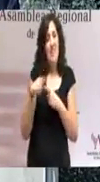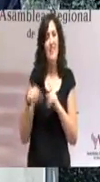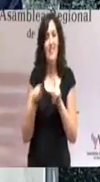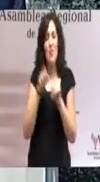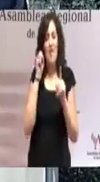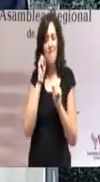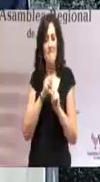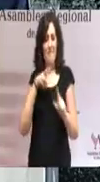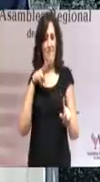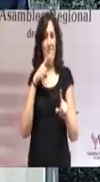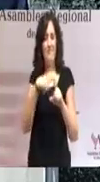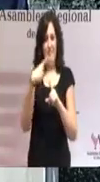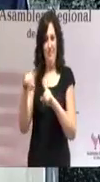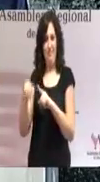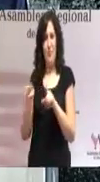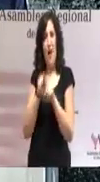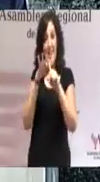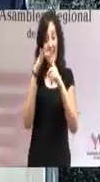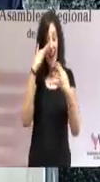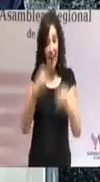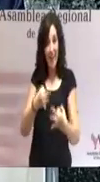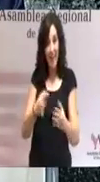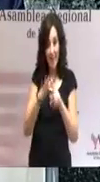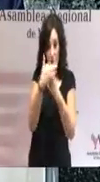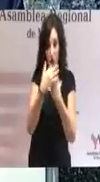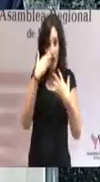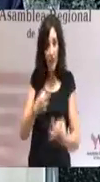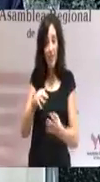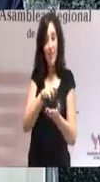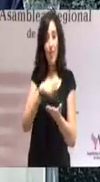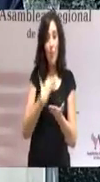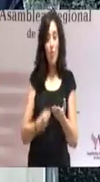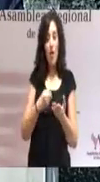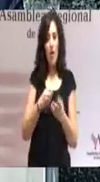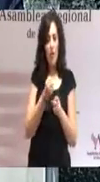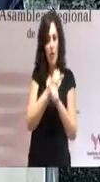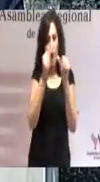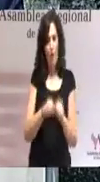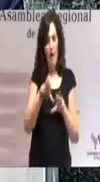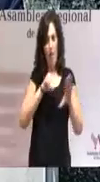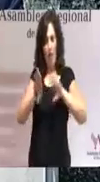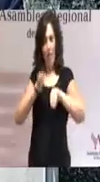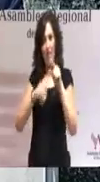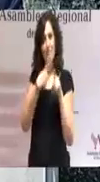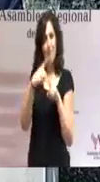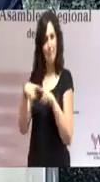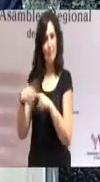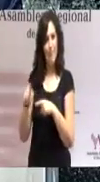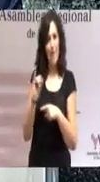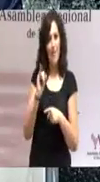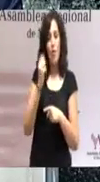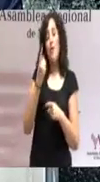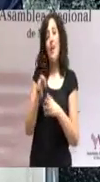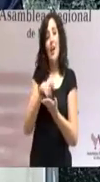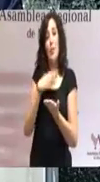percepciones de una misma realidad, que es la situación de la región de Murcia hoy. Una región con 1,5 millones de habitantes, con un